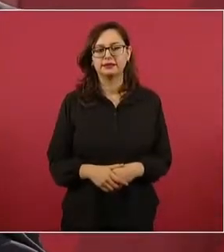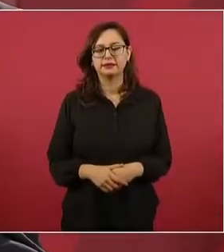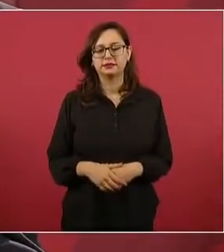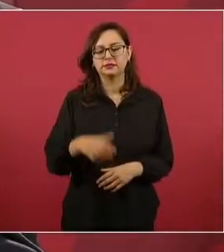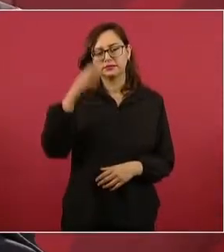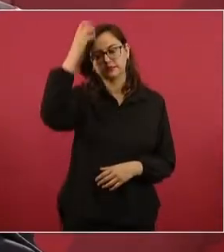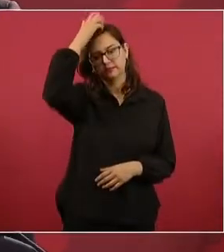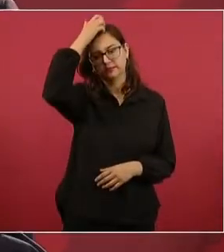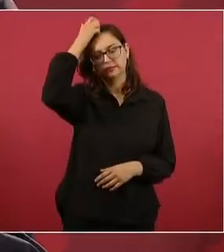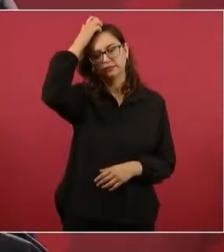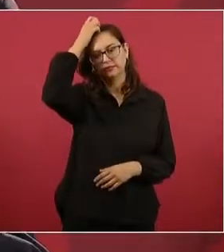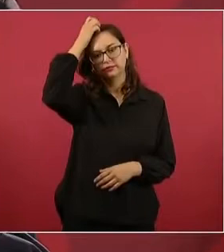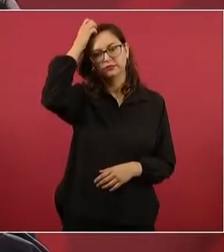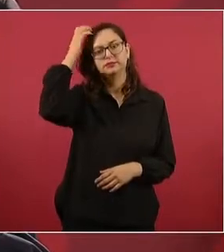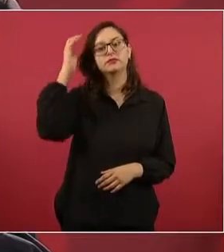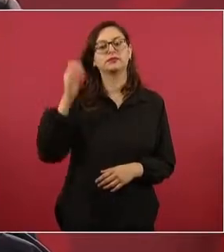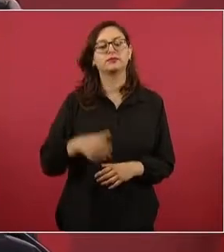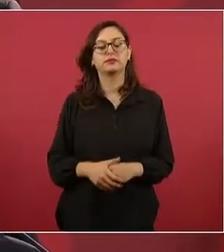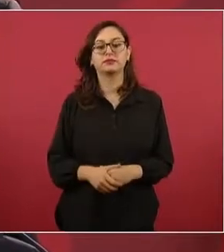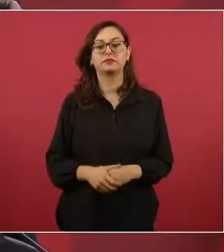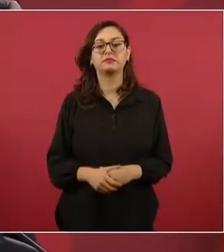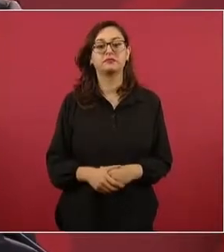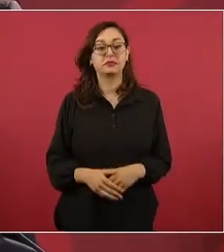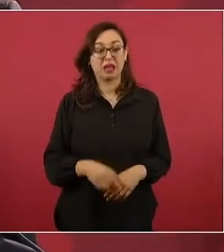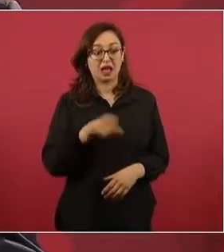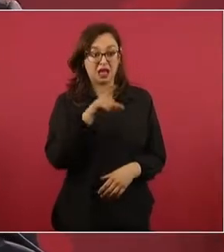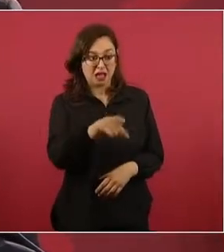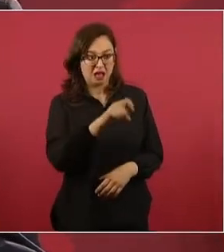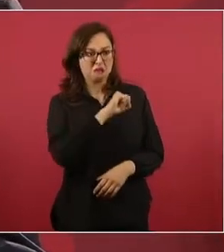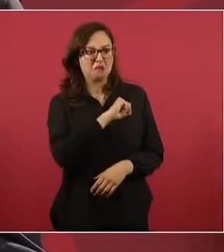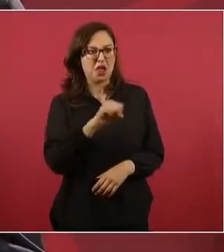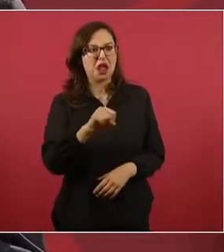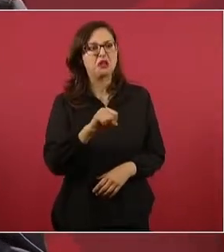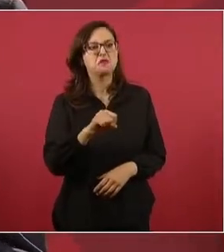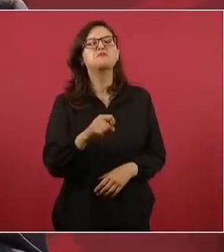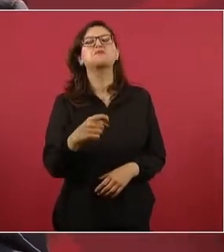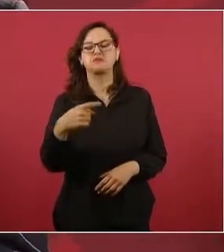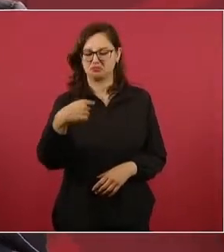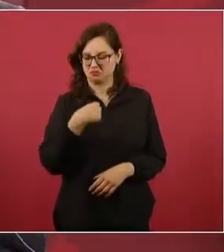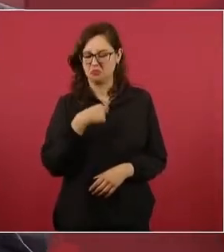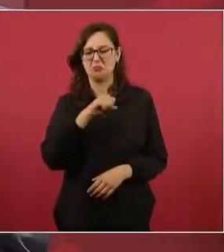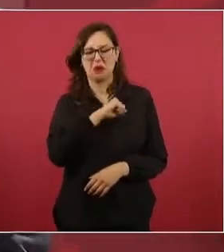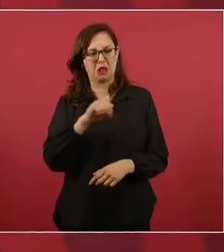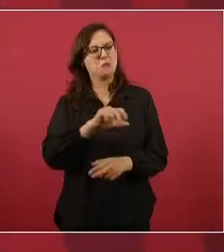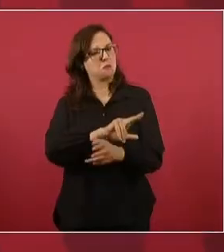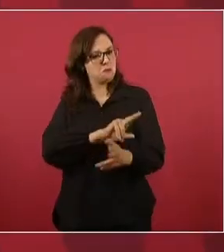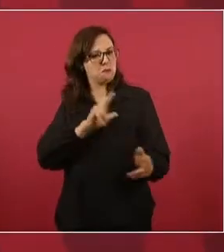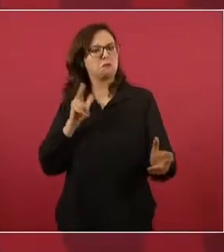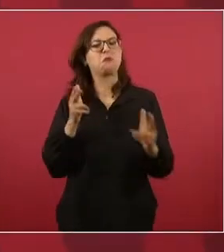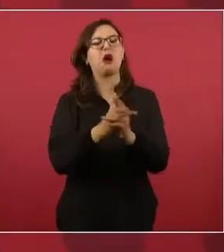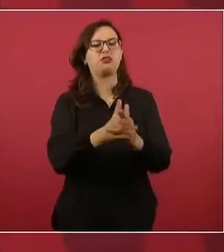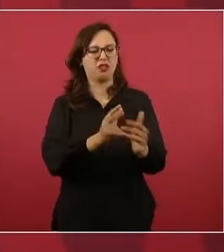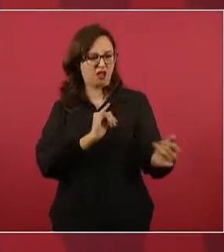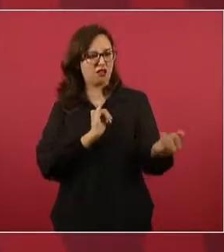a hierro mata, a hierro muere. Y eso no tiene que ver